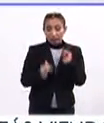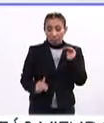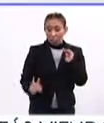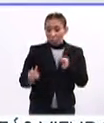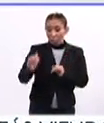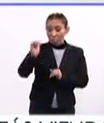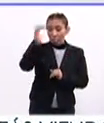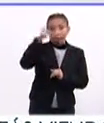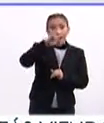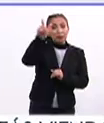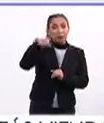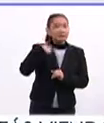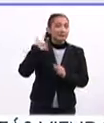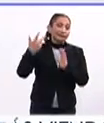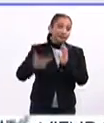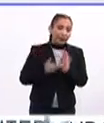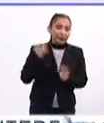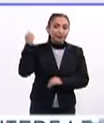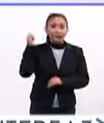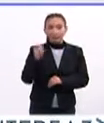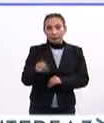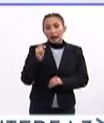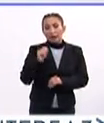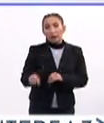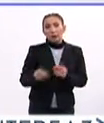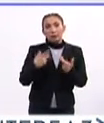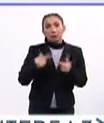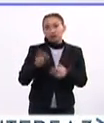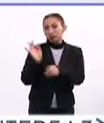creciendo y nuevamente van a estar en el